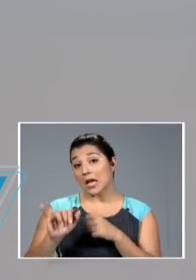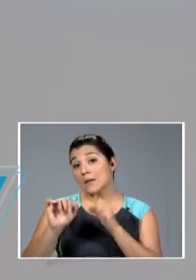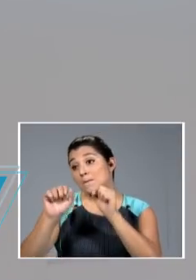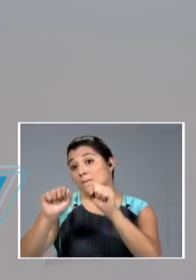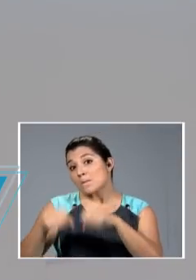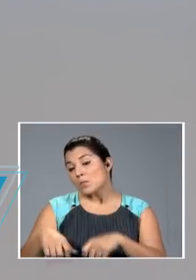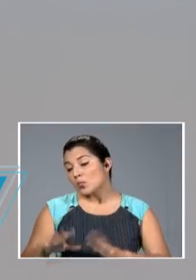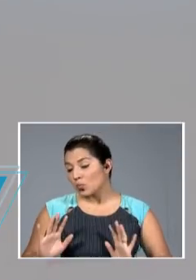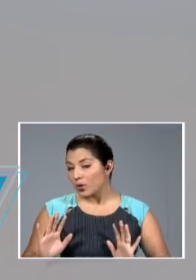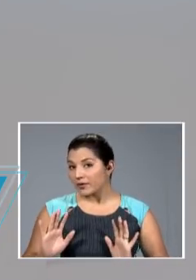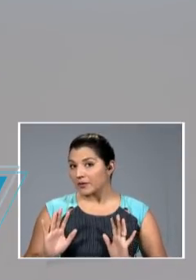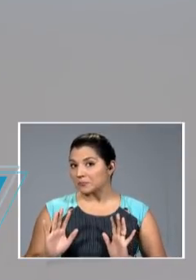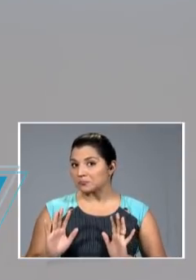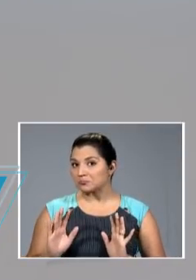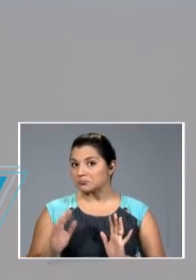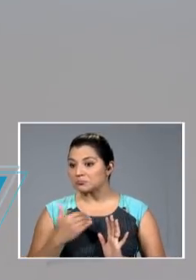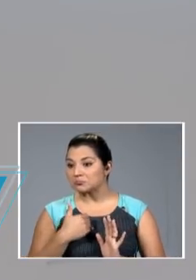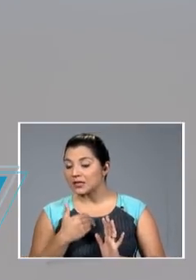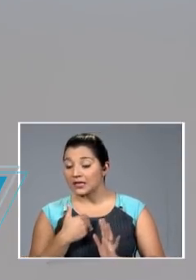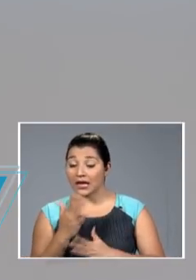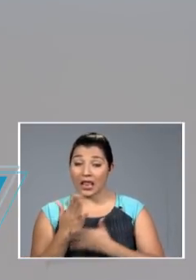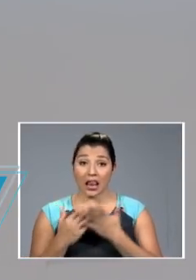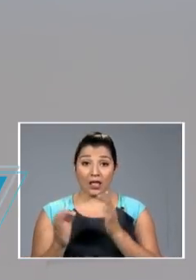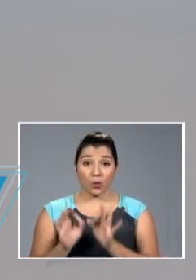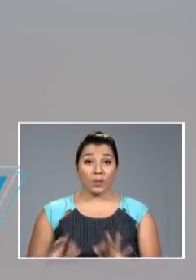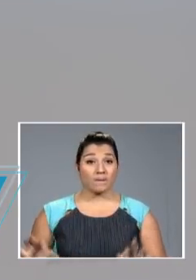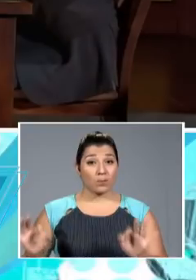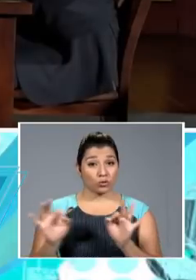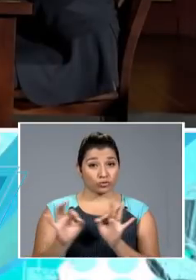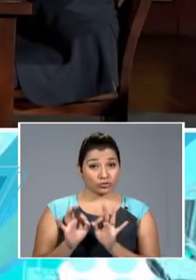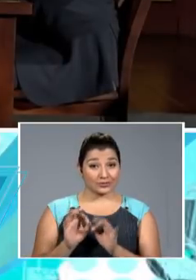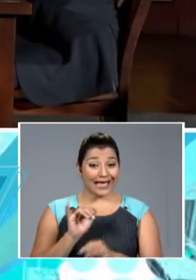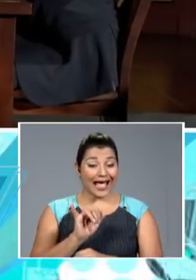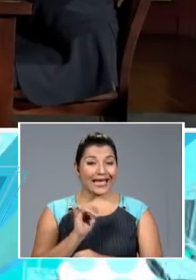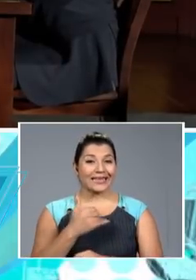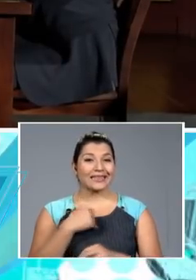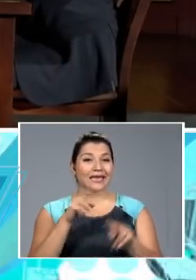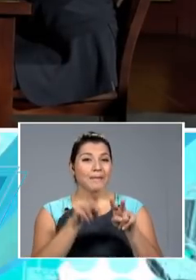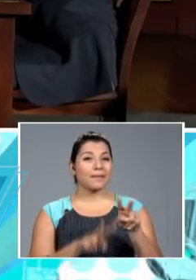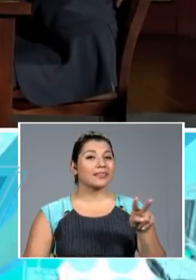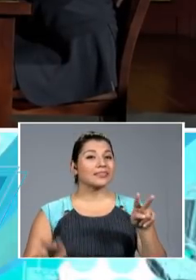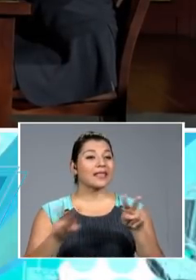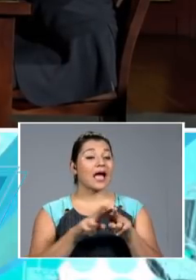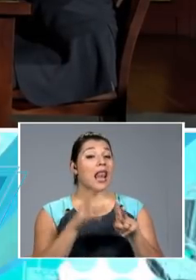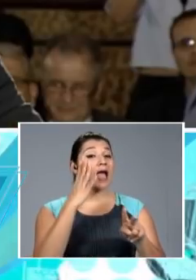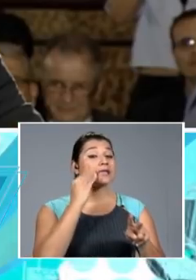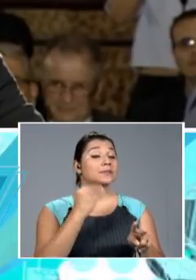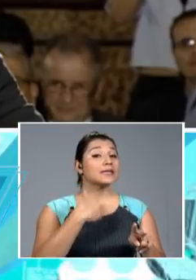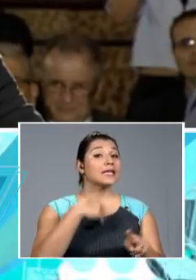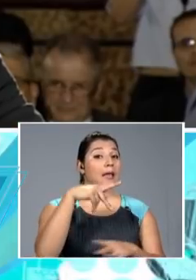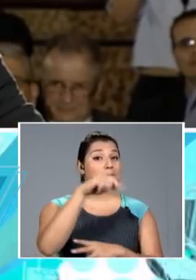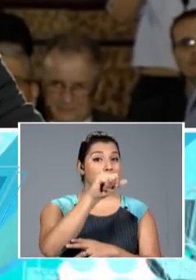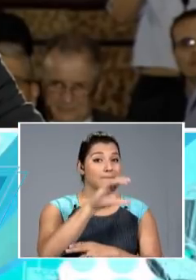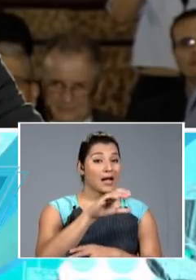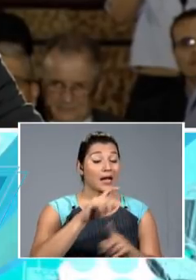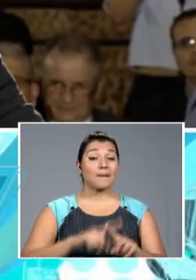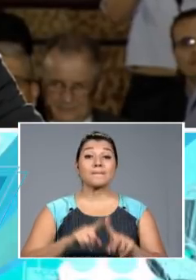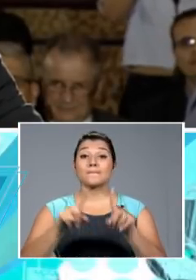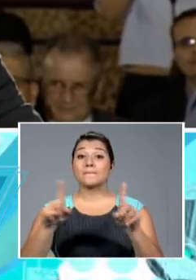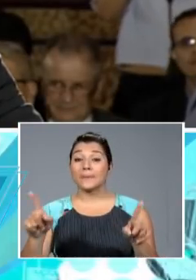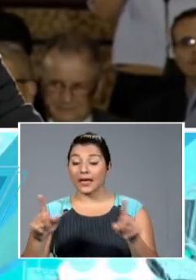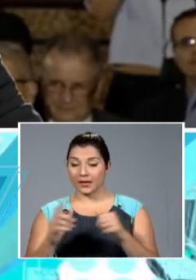haber un elemento, ¿verdad? Yo creo que ahí tiene cierta ventaja la experiencia del PAC. Pero el otro problema es que los